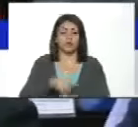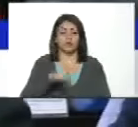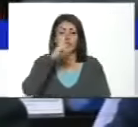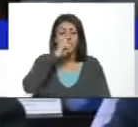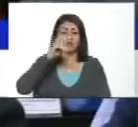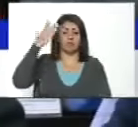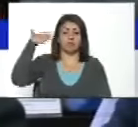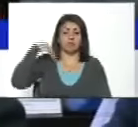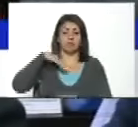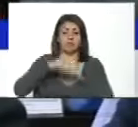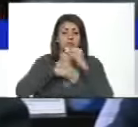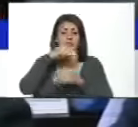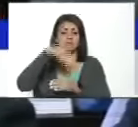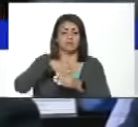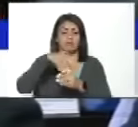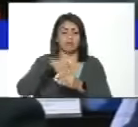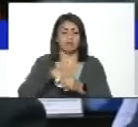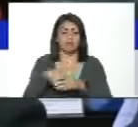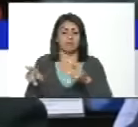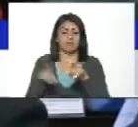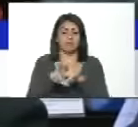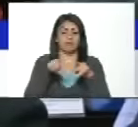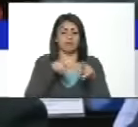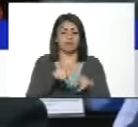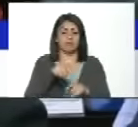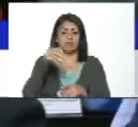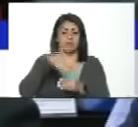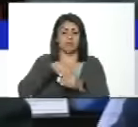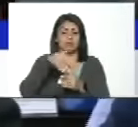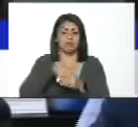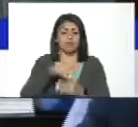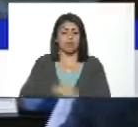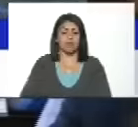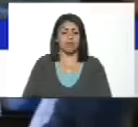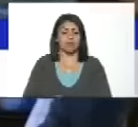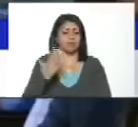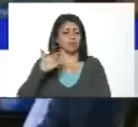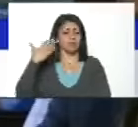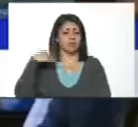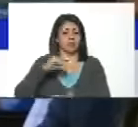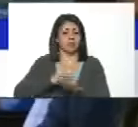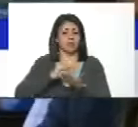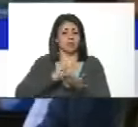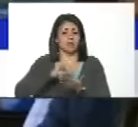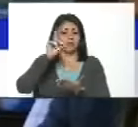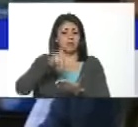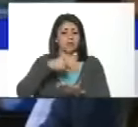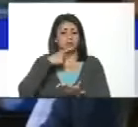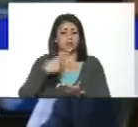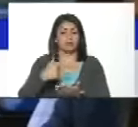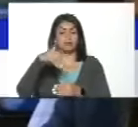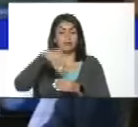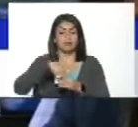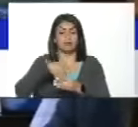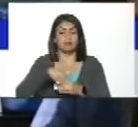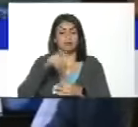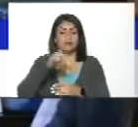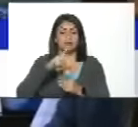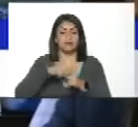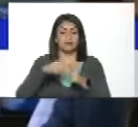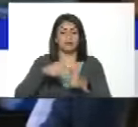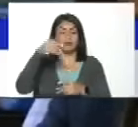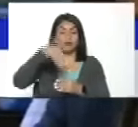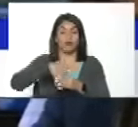año pasado cuando se votó uno similar, lo votamos, y en pasadas ocasiones también lo votamos, de tal manera que